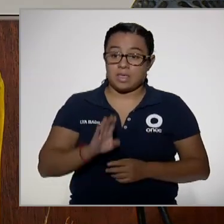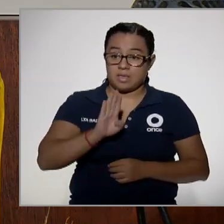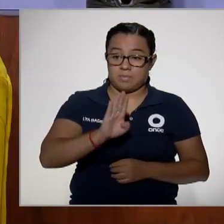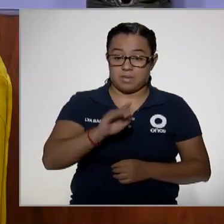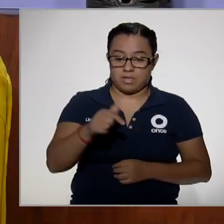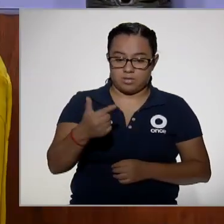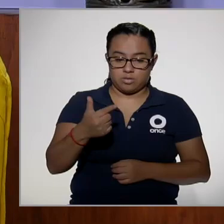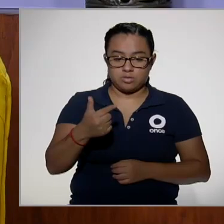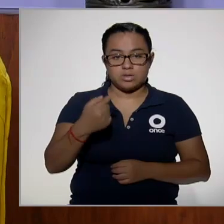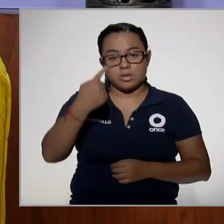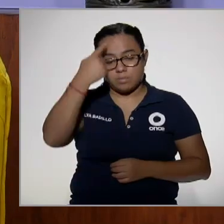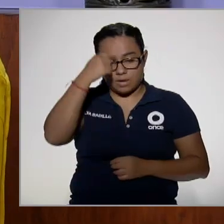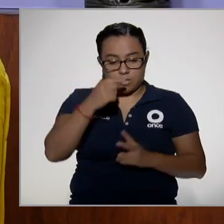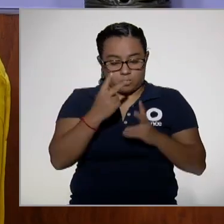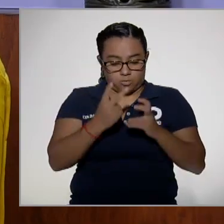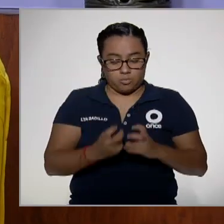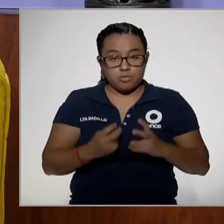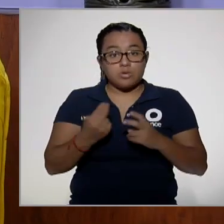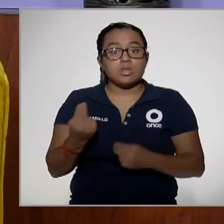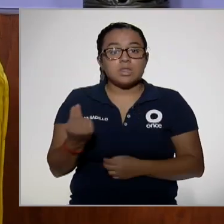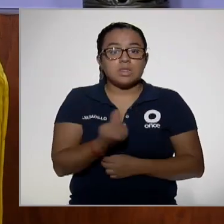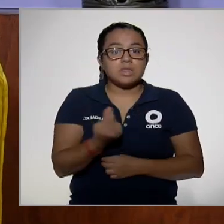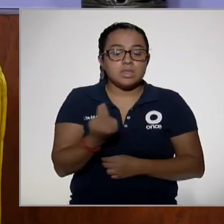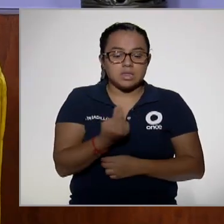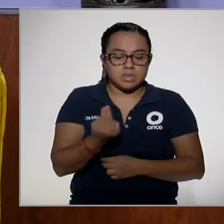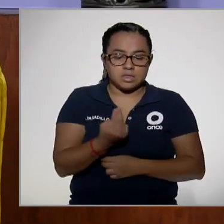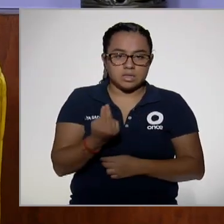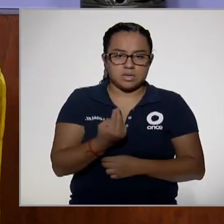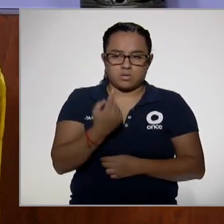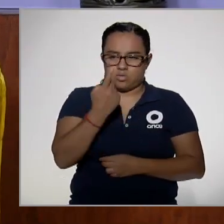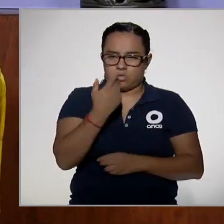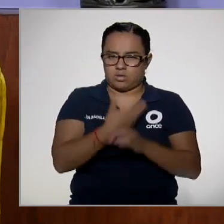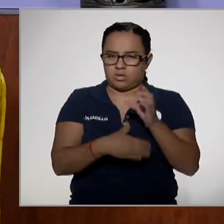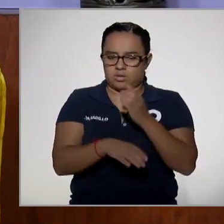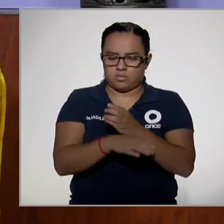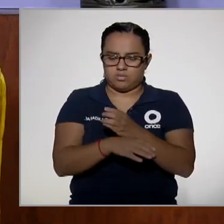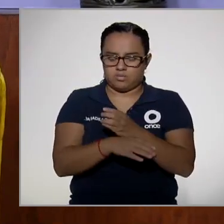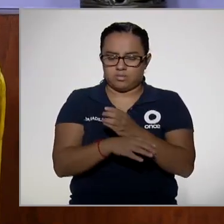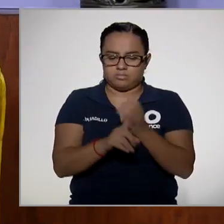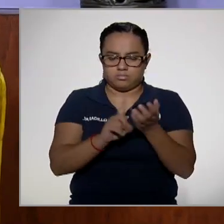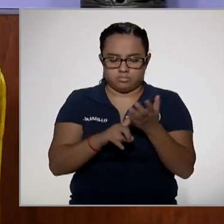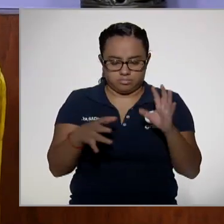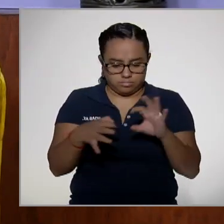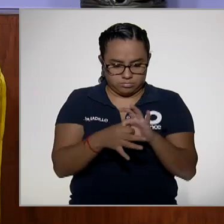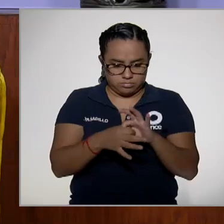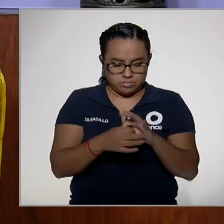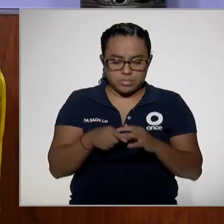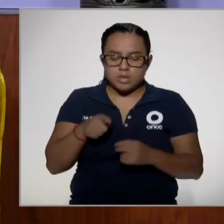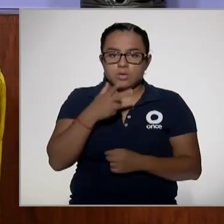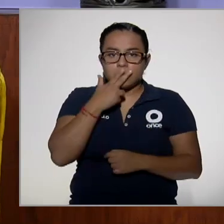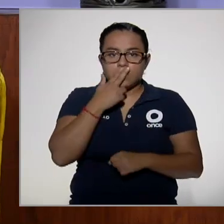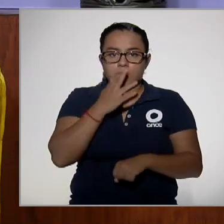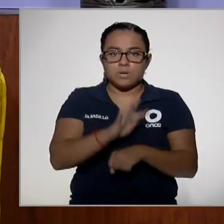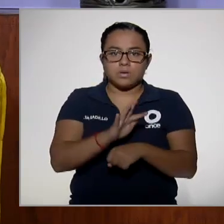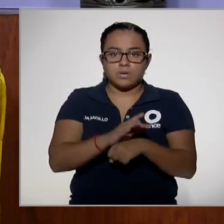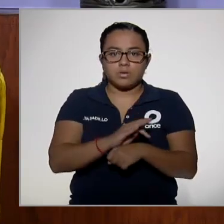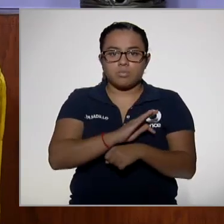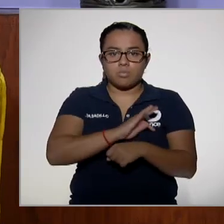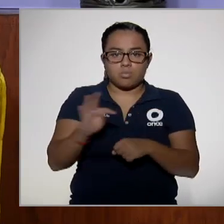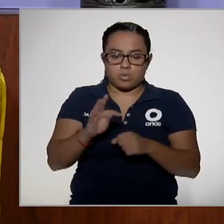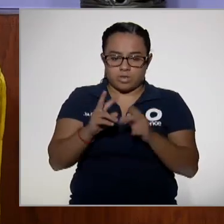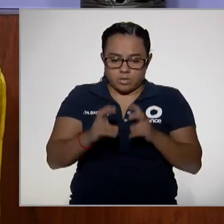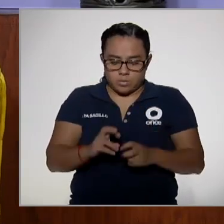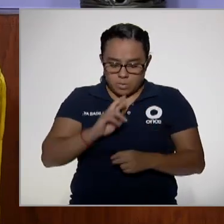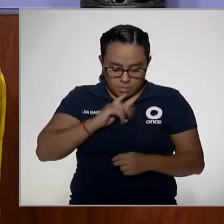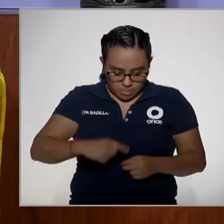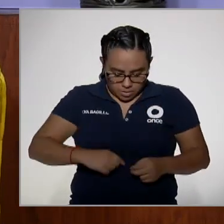para para absorber se requiere de un factor una sustancia a la que se une que posteriormente le permite absorber se mejora en el